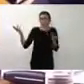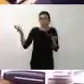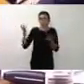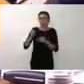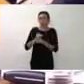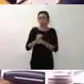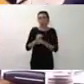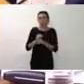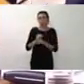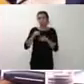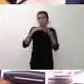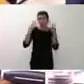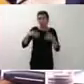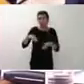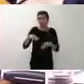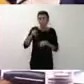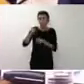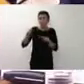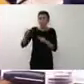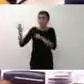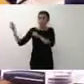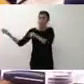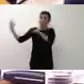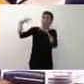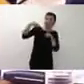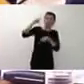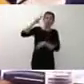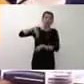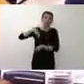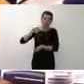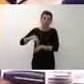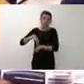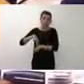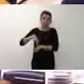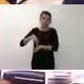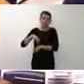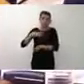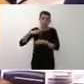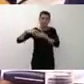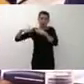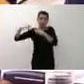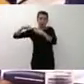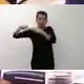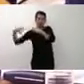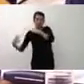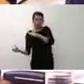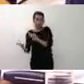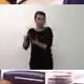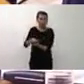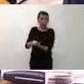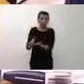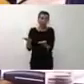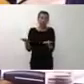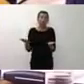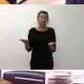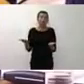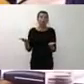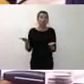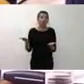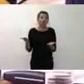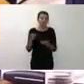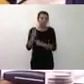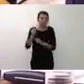gente que nunca más volvió, que se las llevó el Atlántico, en la migración clandestina. Gente